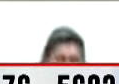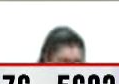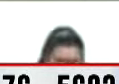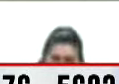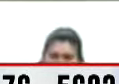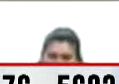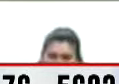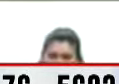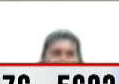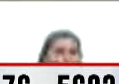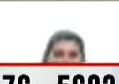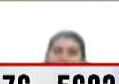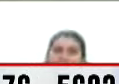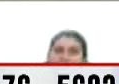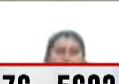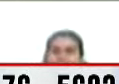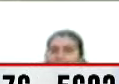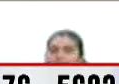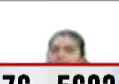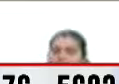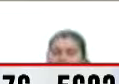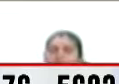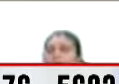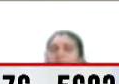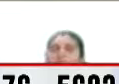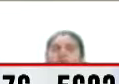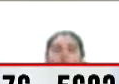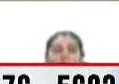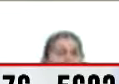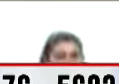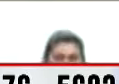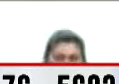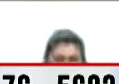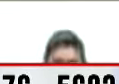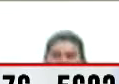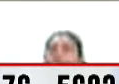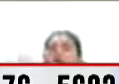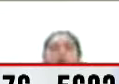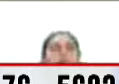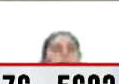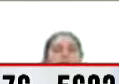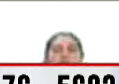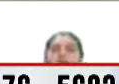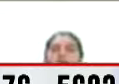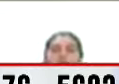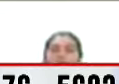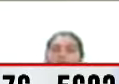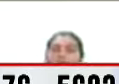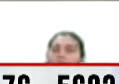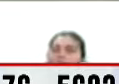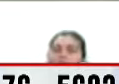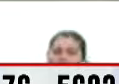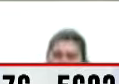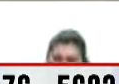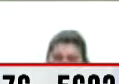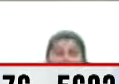los que frenan la entrega de medicamentos oncológicos, a los que no fueron capaces de comprar papel especial para emitir pasaportes, a los